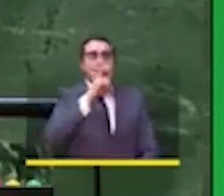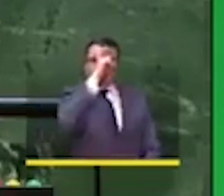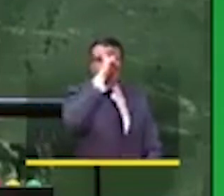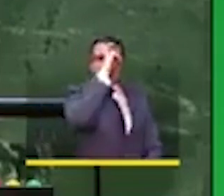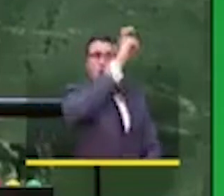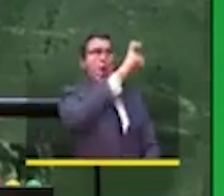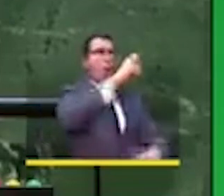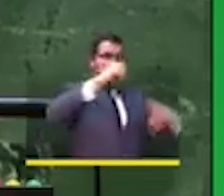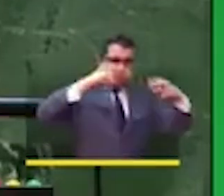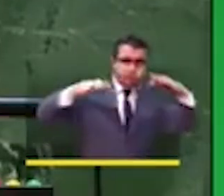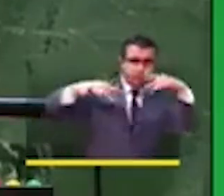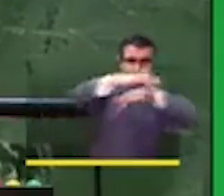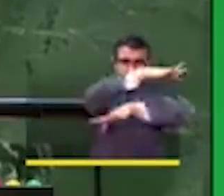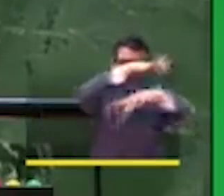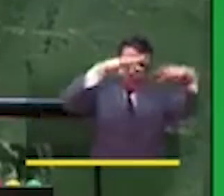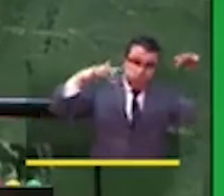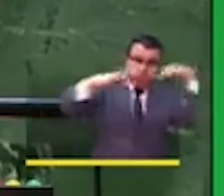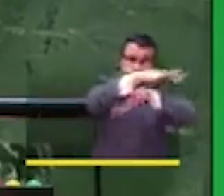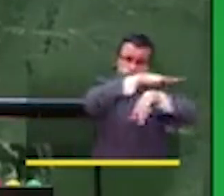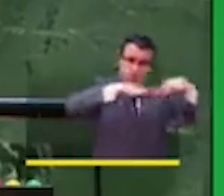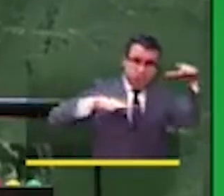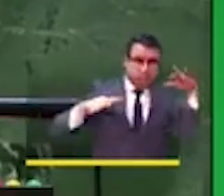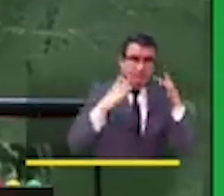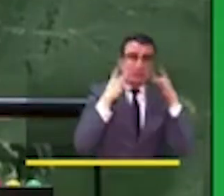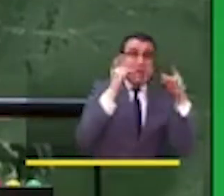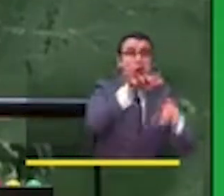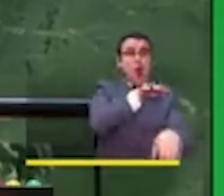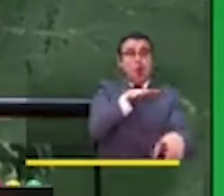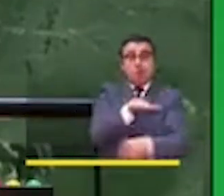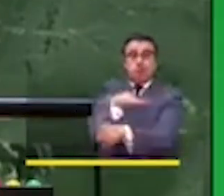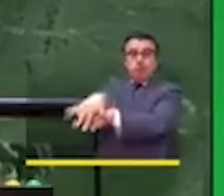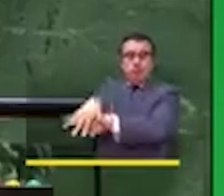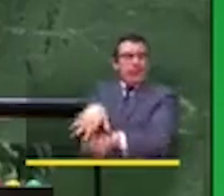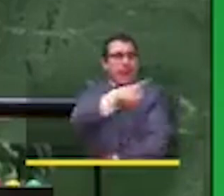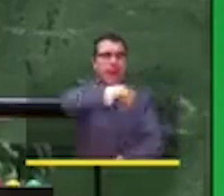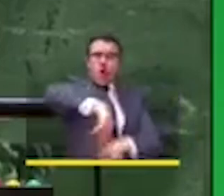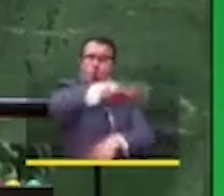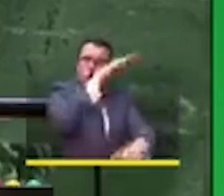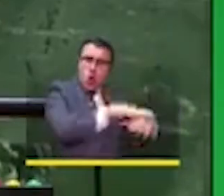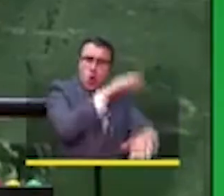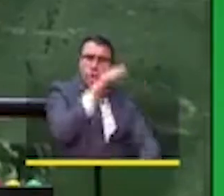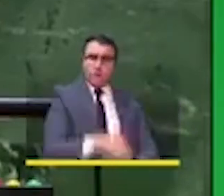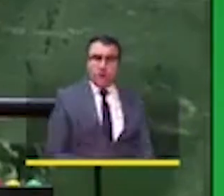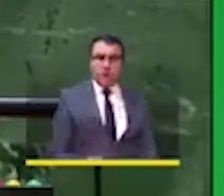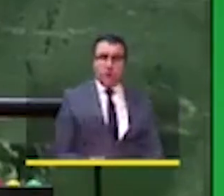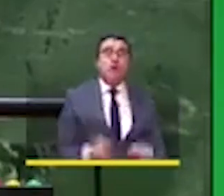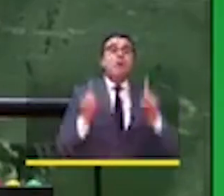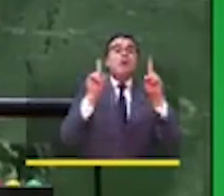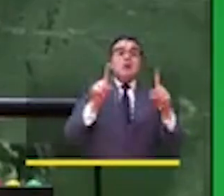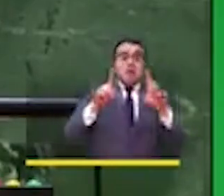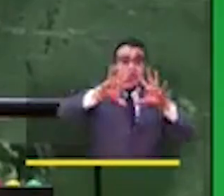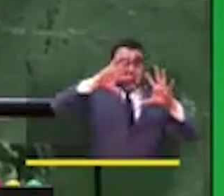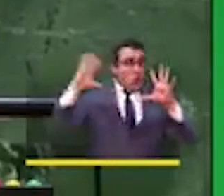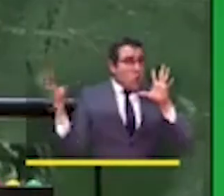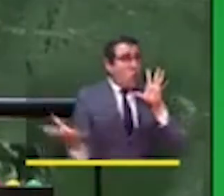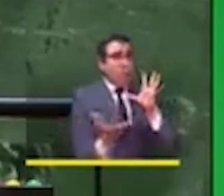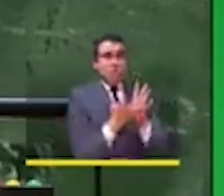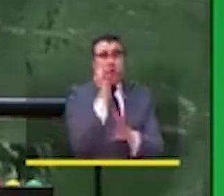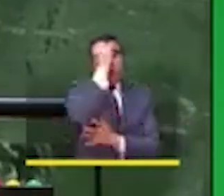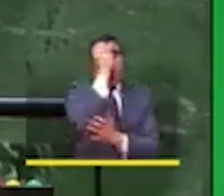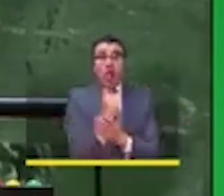produjeron. No se puede superar la crisis de la vida, la megacrisis, con